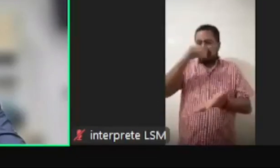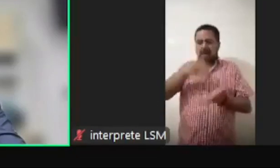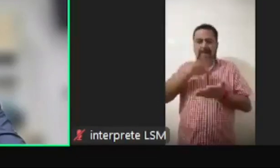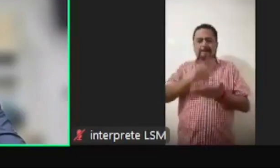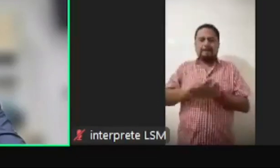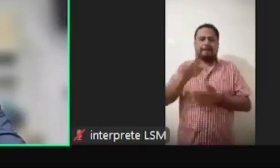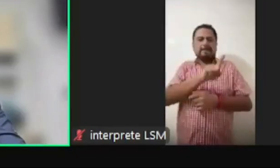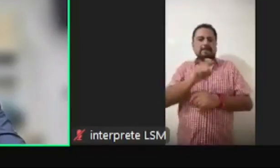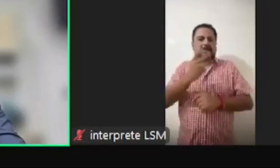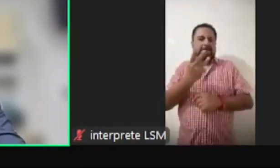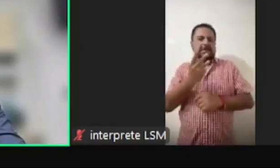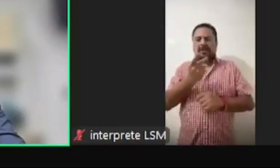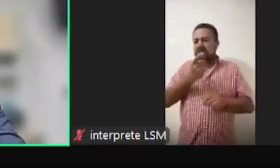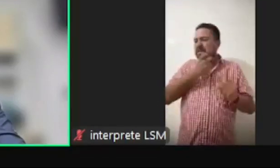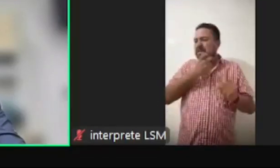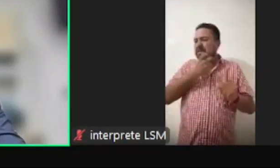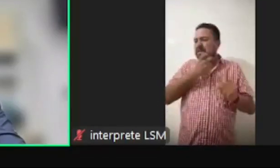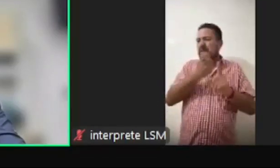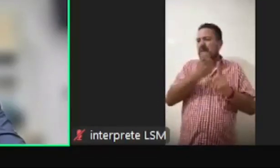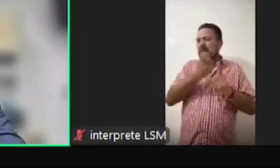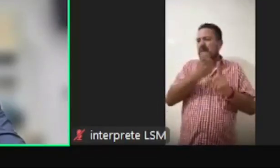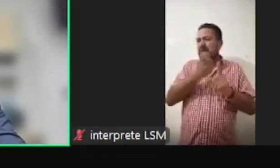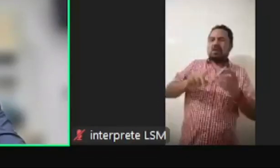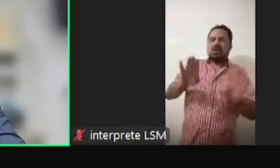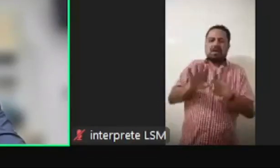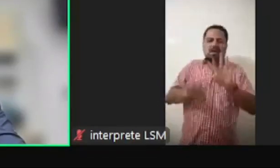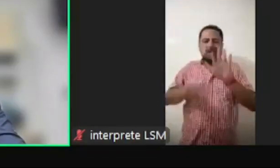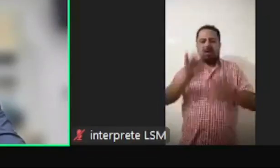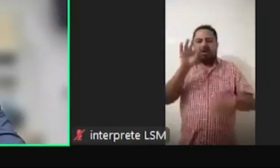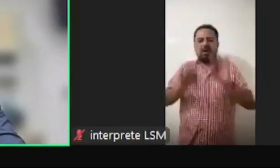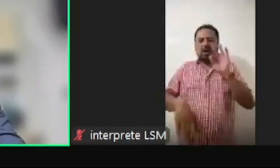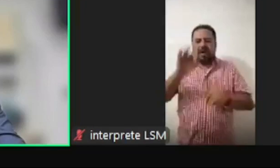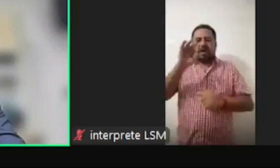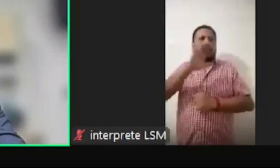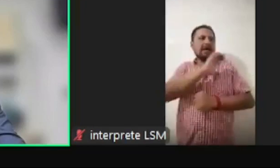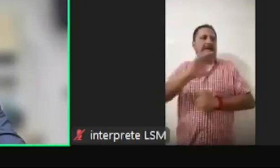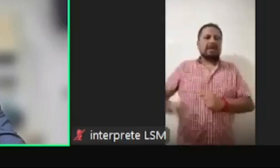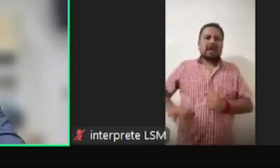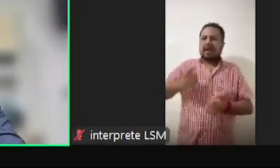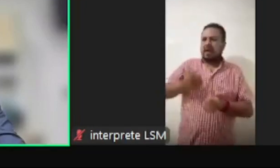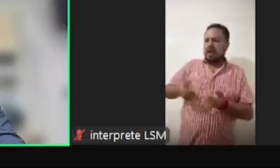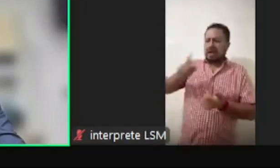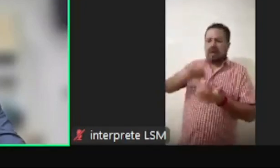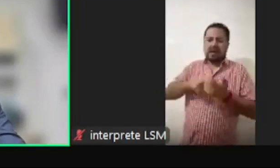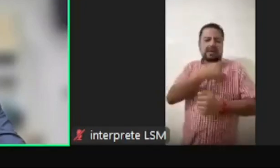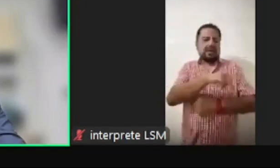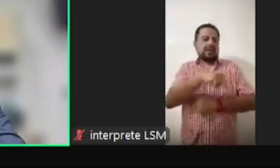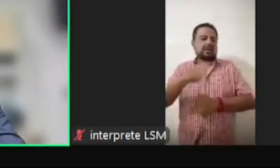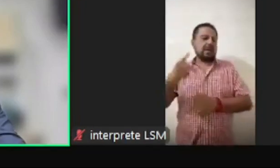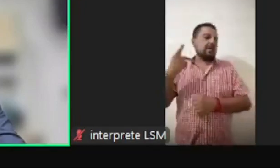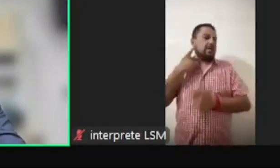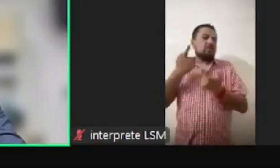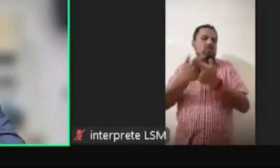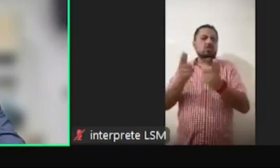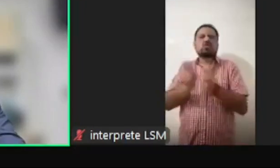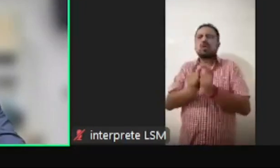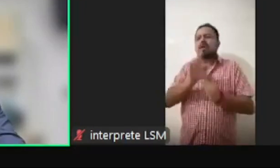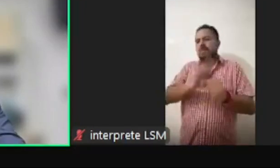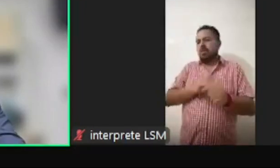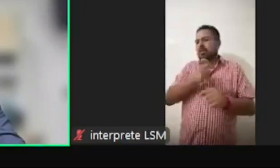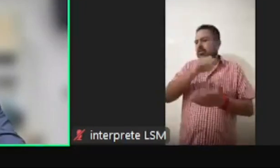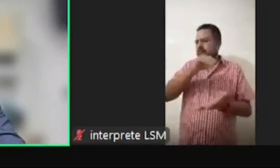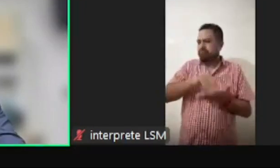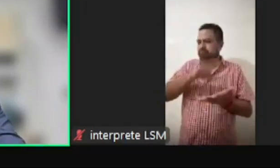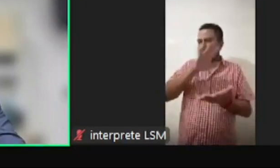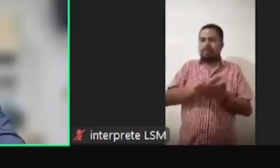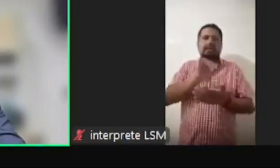por irregularidades atribuibles al proceso de selección de candidatos en la vía interna de su partido. Por lo tanto, se confirme lo que fue materia de